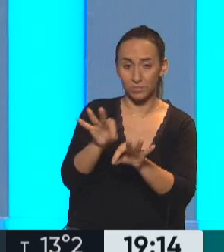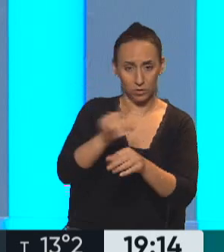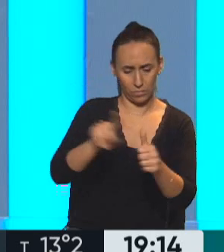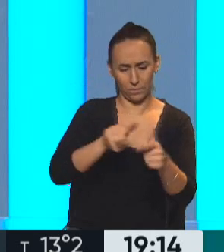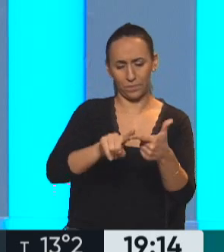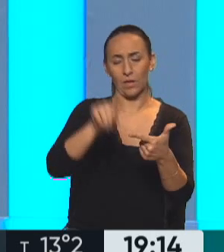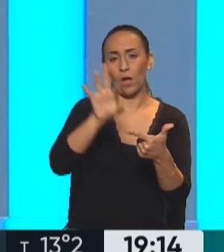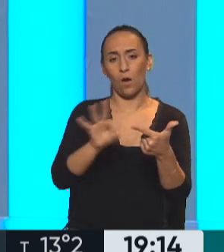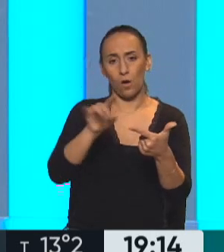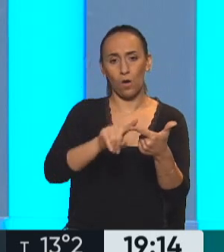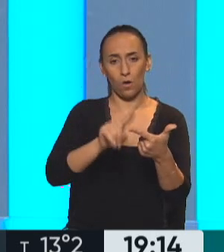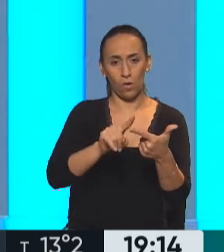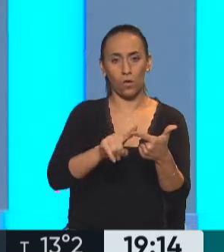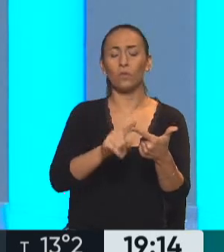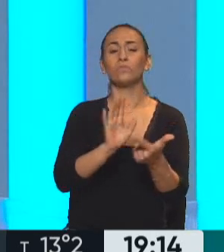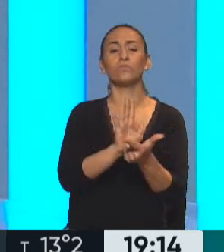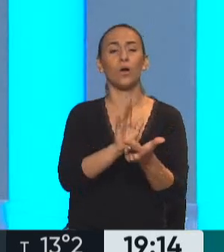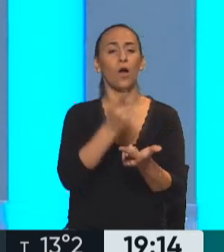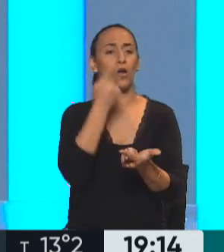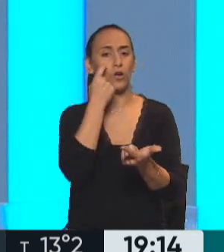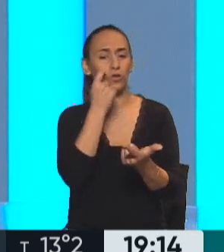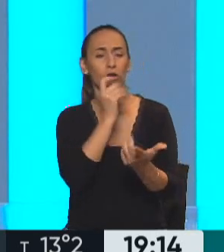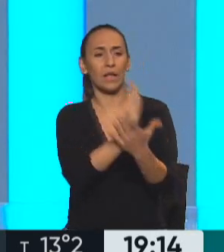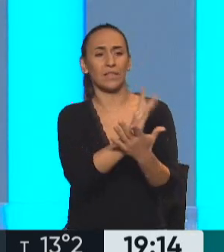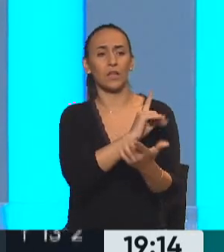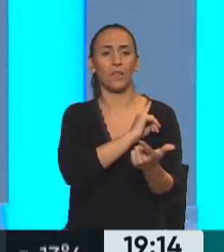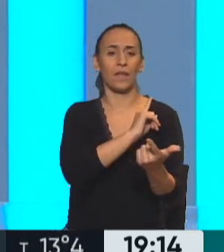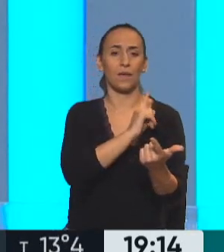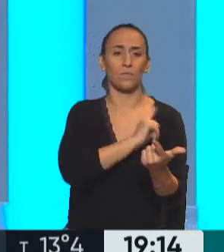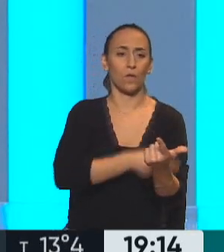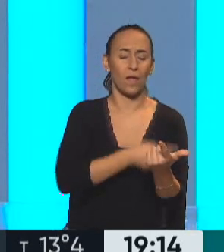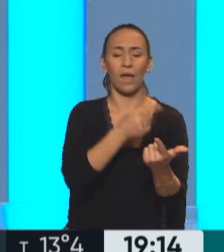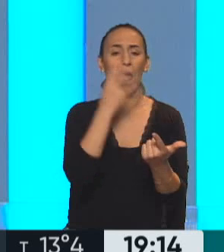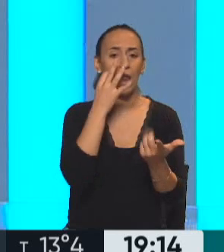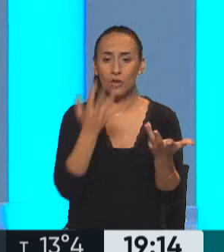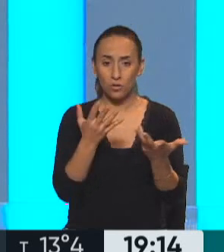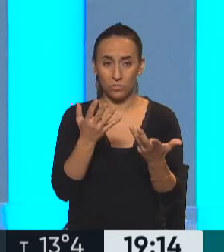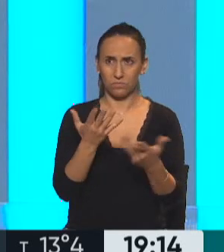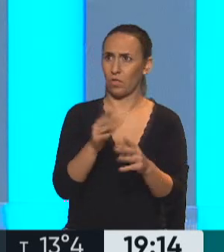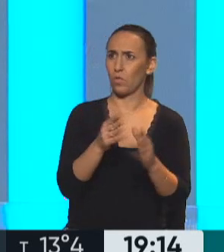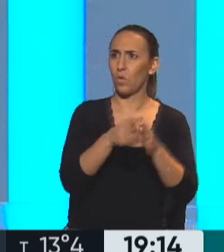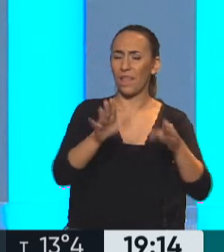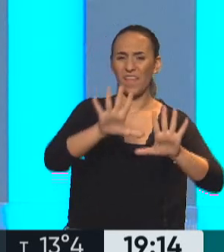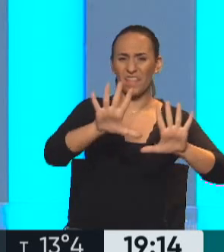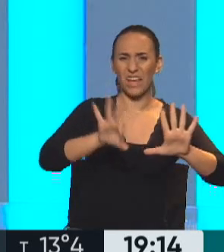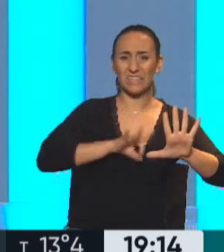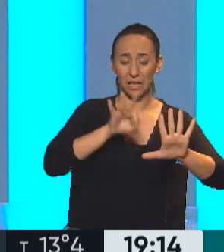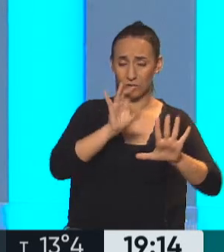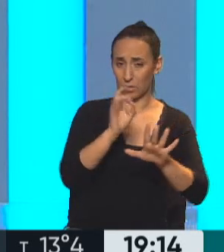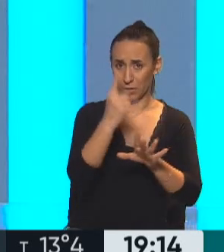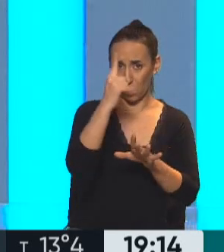ejercicio de facultades disciplinarias alguna. Creo que en 10 años habían echado a un mal juez